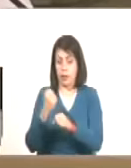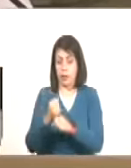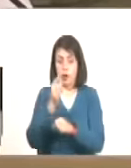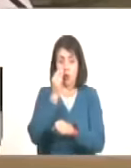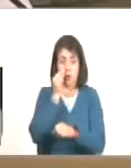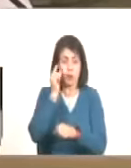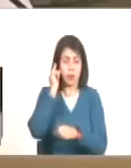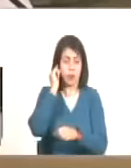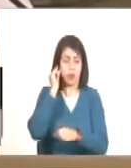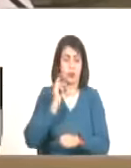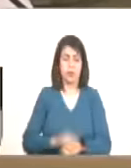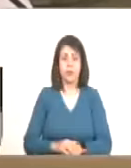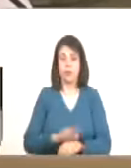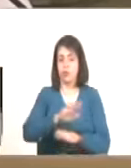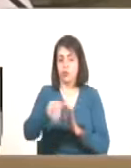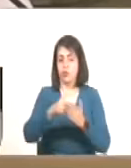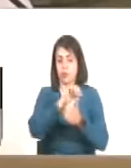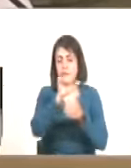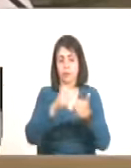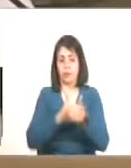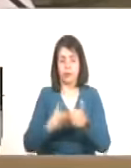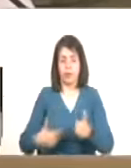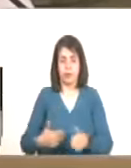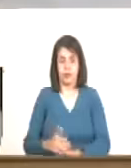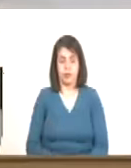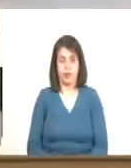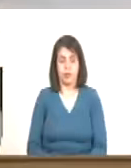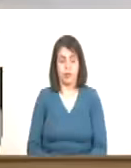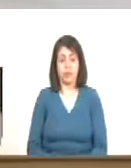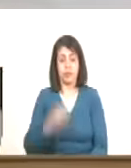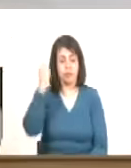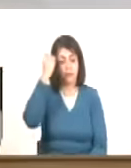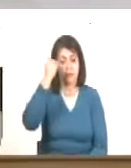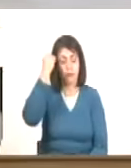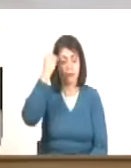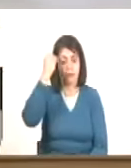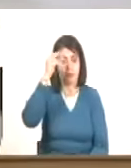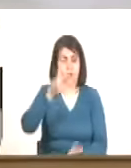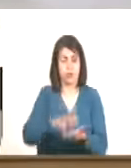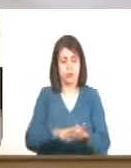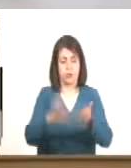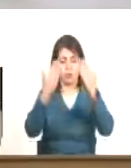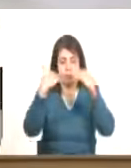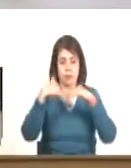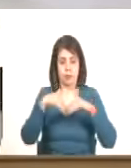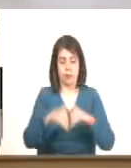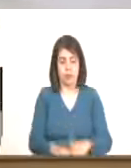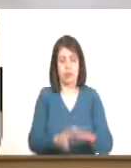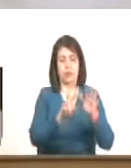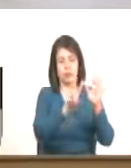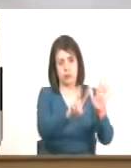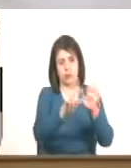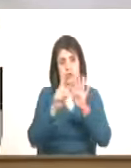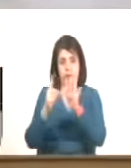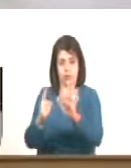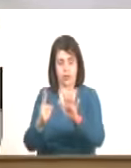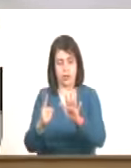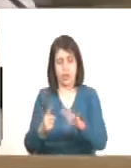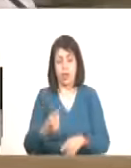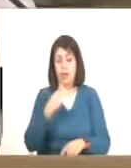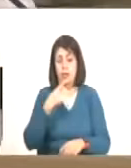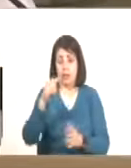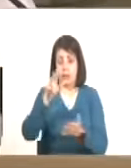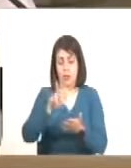y las trabajadoras. Es todo, ciudadano vicepresidente. En consideración, aprobado. Siguiente. 76º.